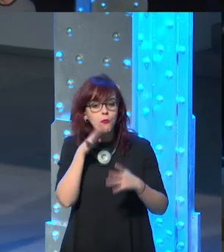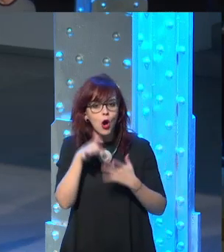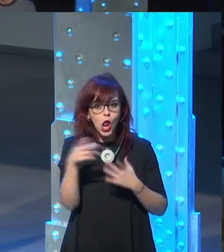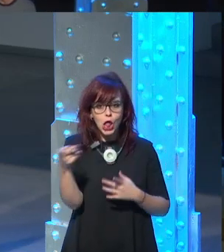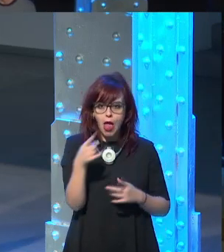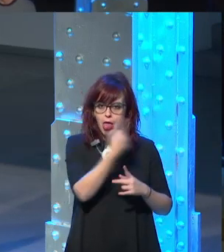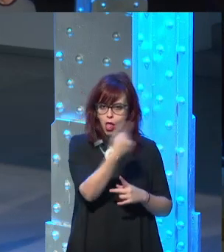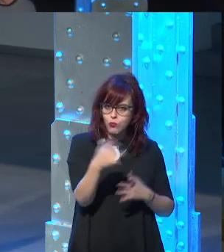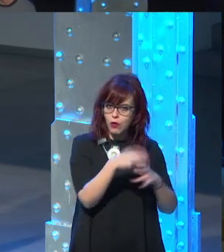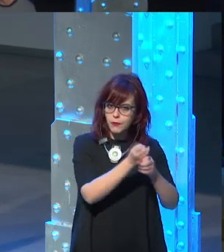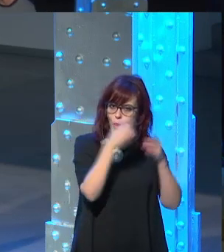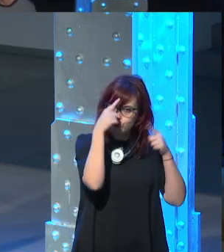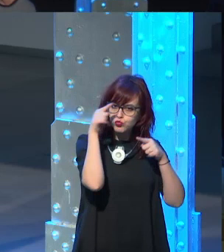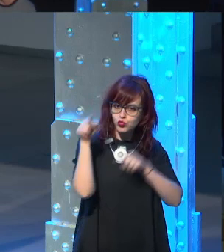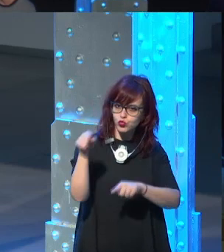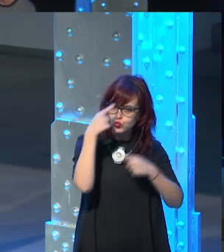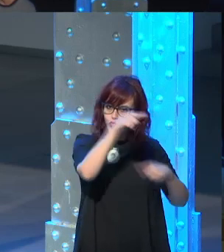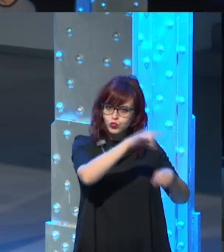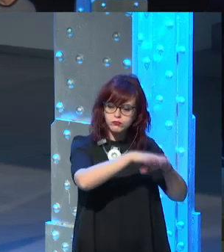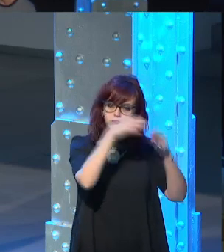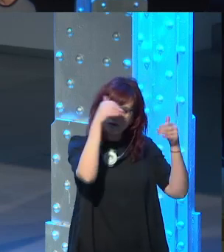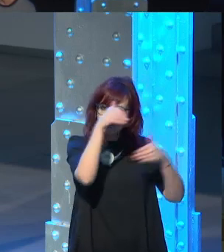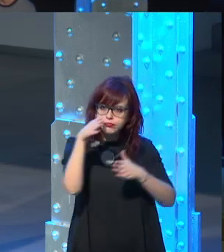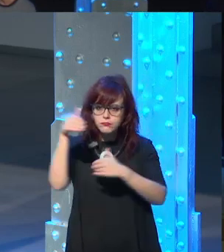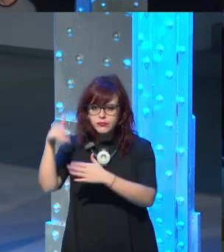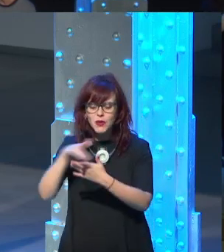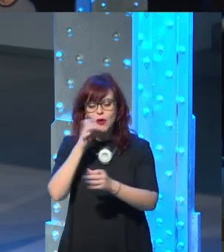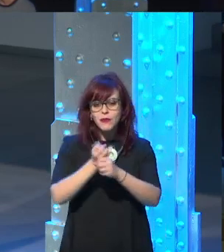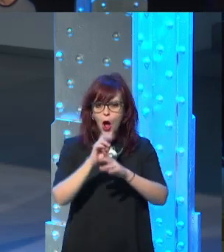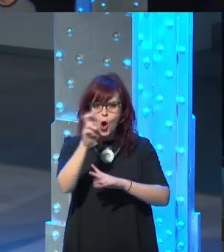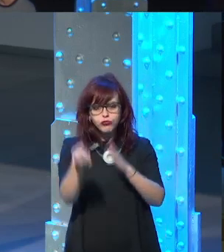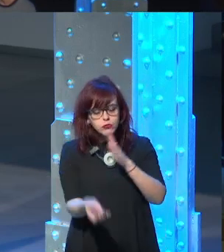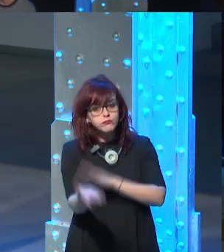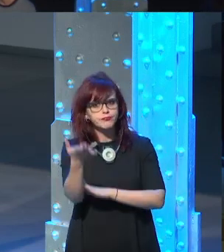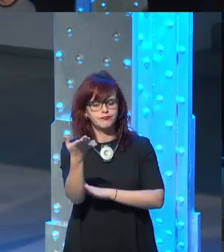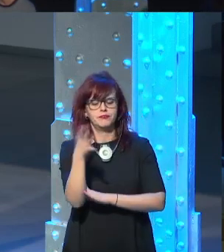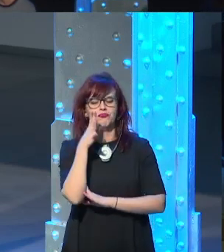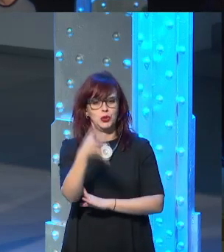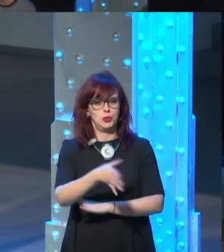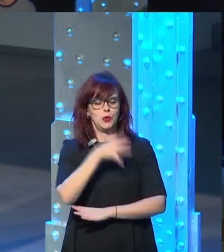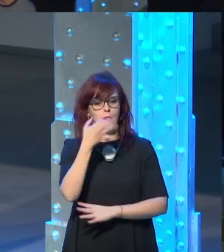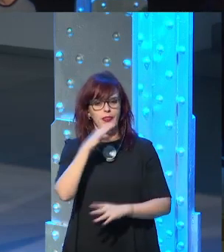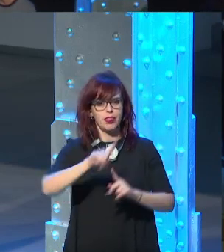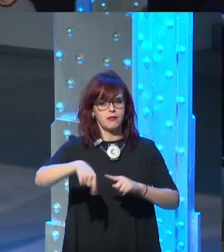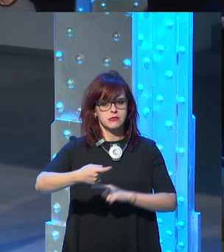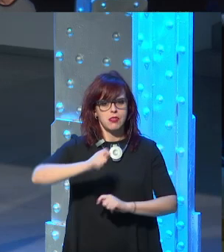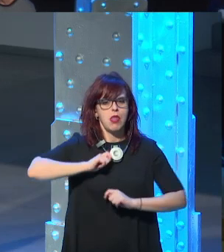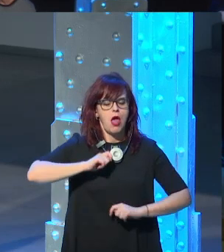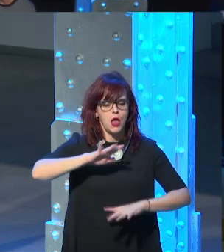uno muy liados con vuestros trabajos, y al final animarse a hacer otro tipo de actividad que a lo mejor luego te complica un